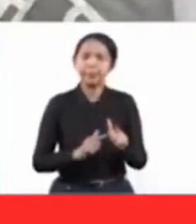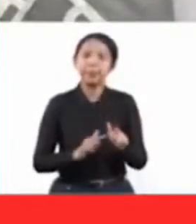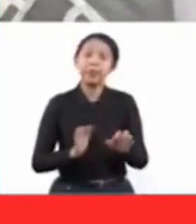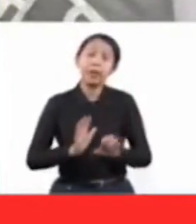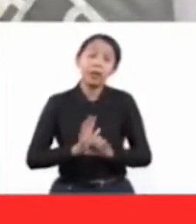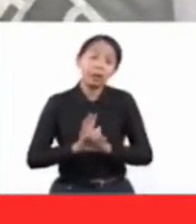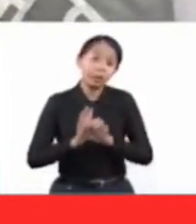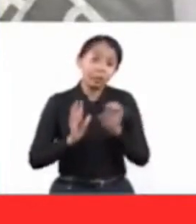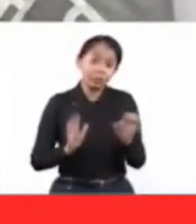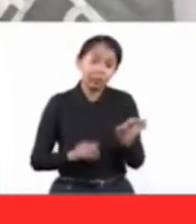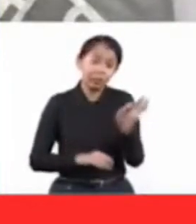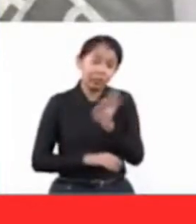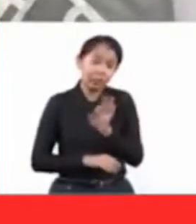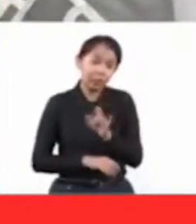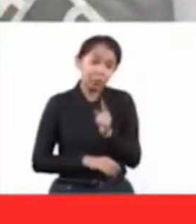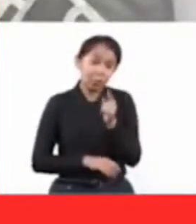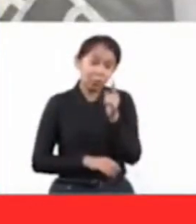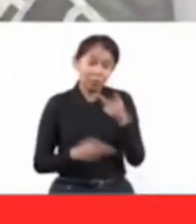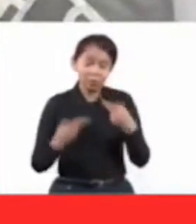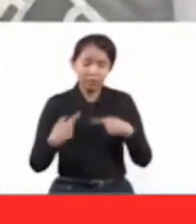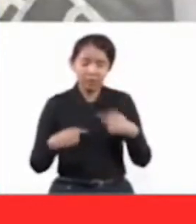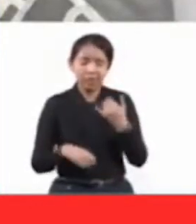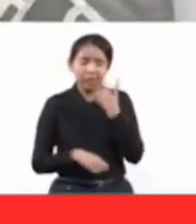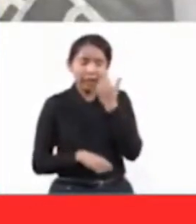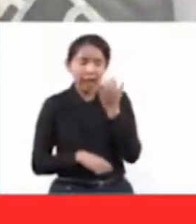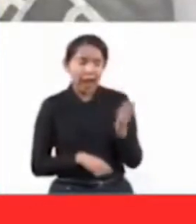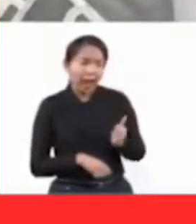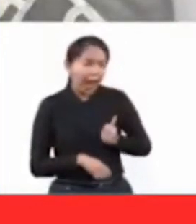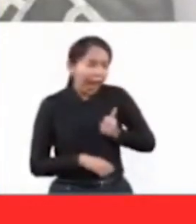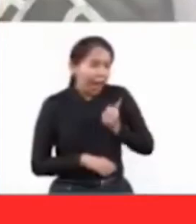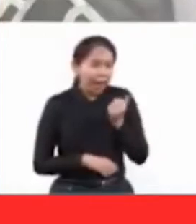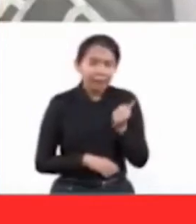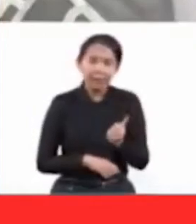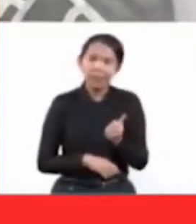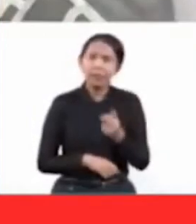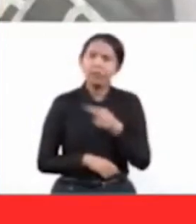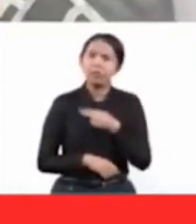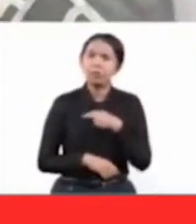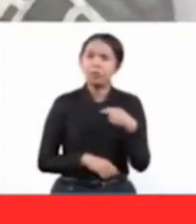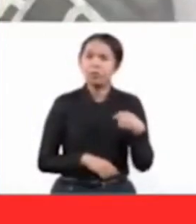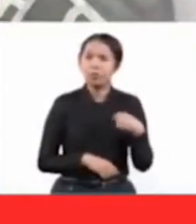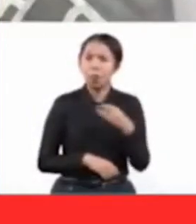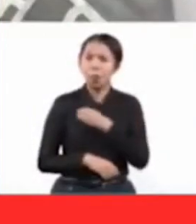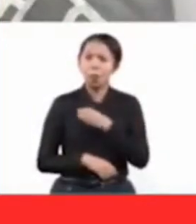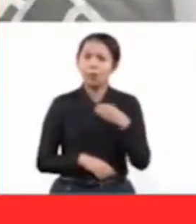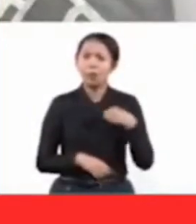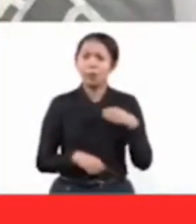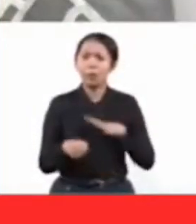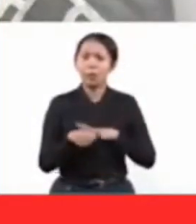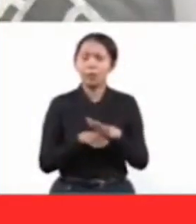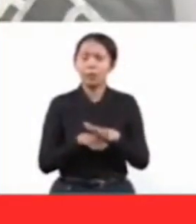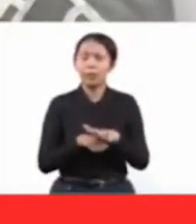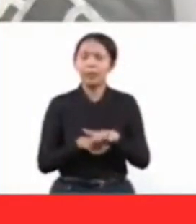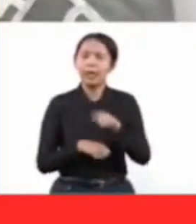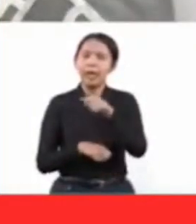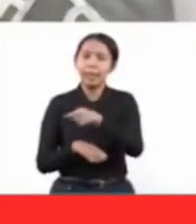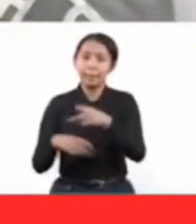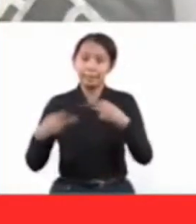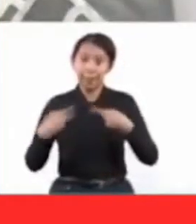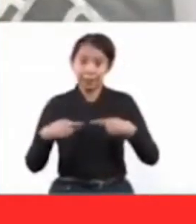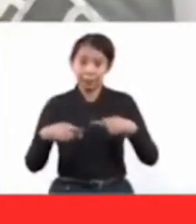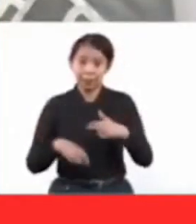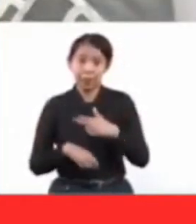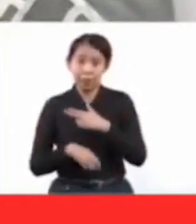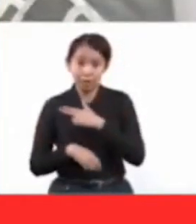se quiera pues aprovechar en este momento de la situación, nosotros nuestra obligación es estar en contacto permanente con las